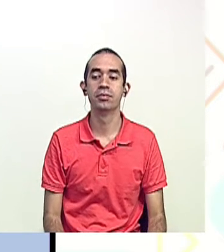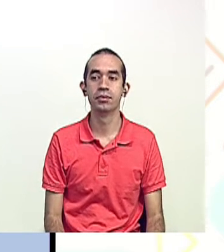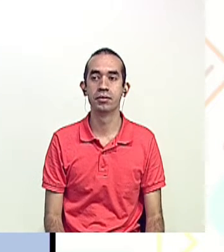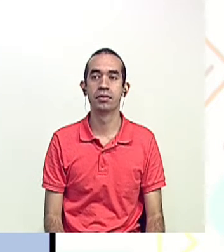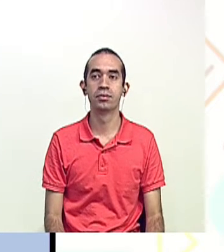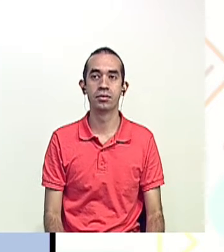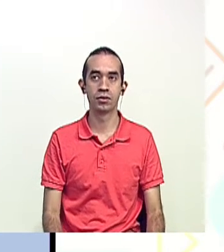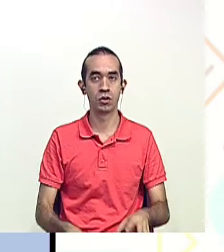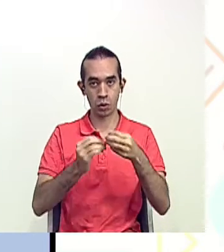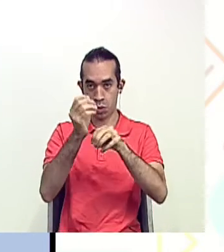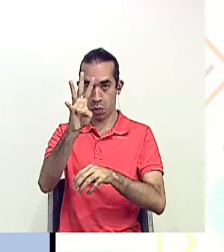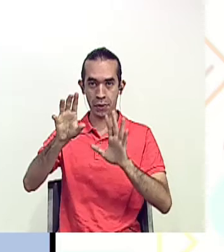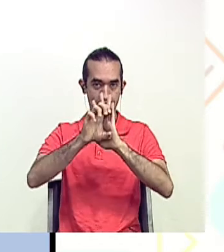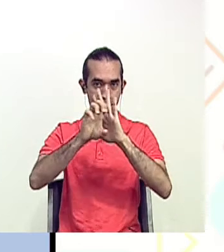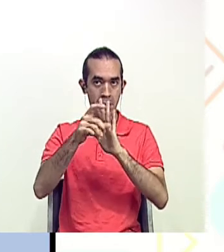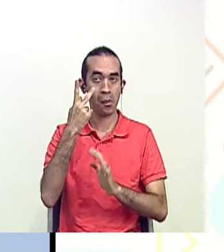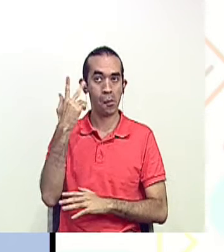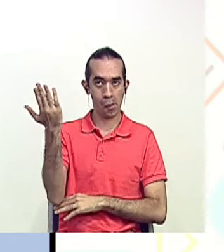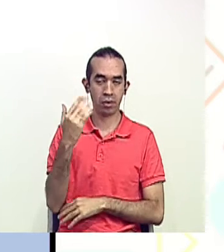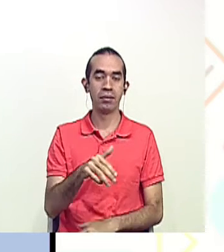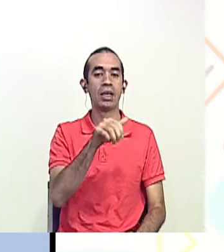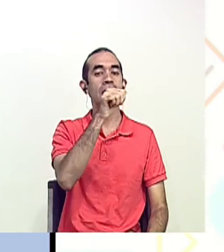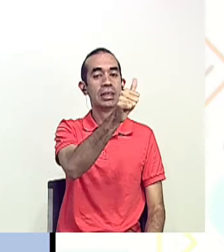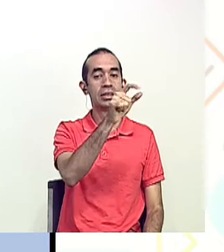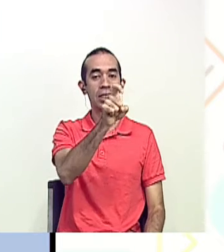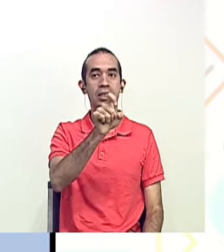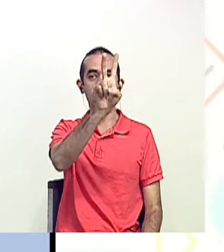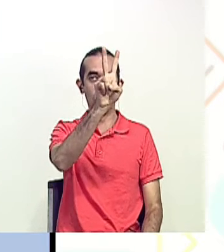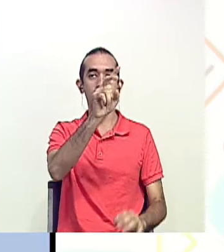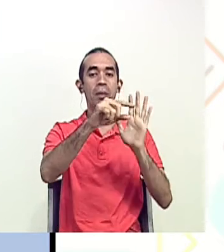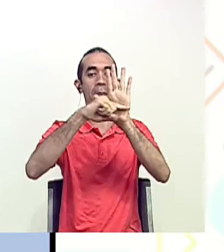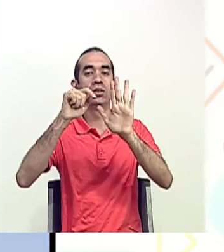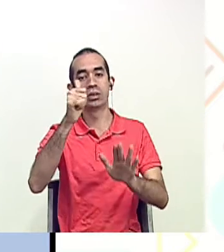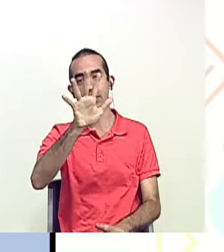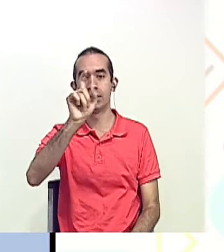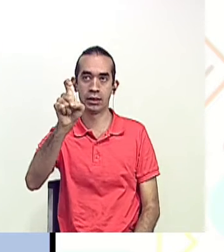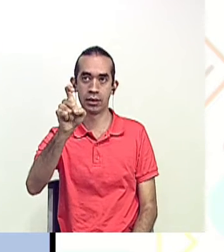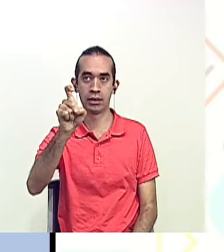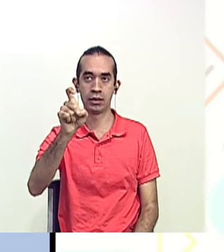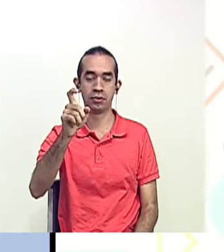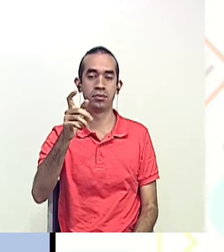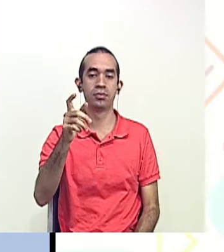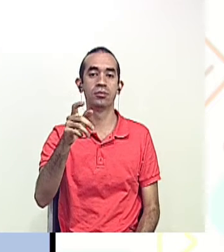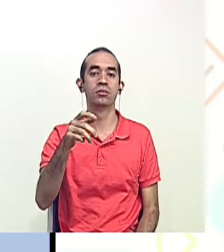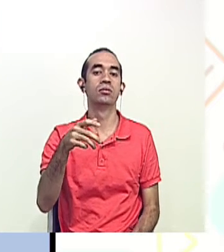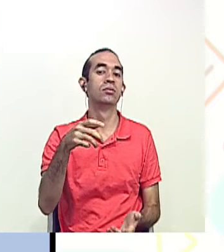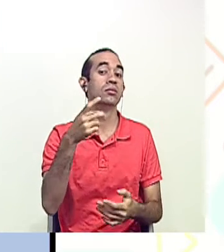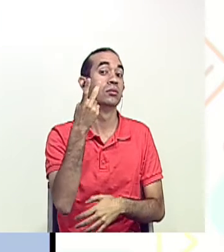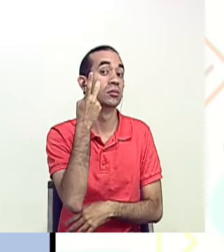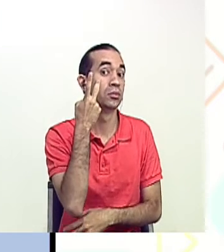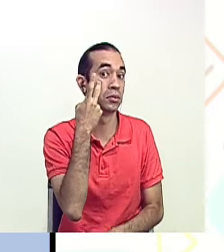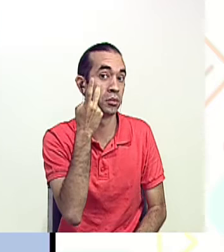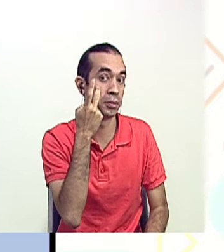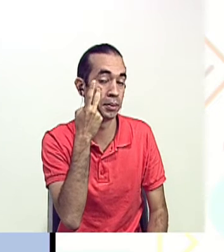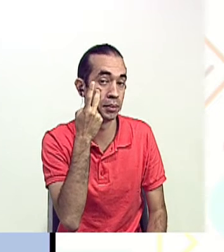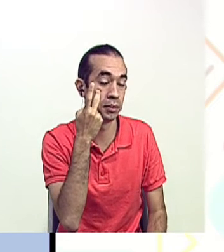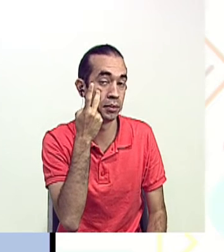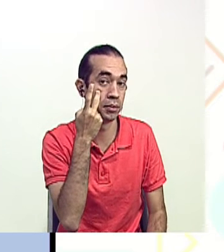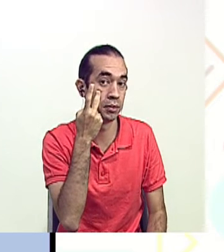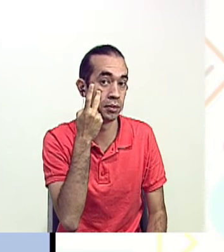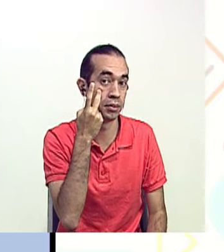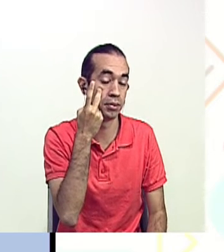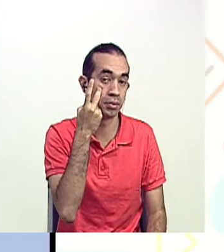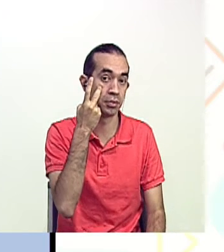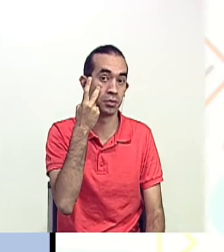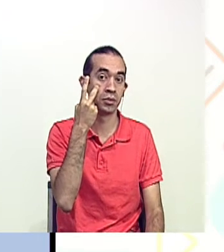ejemplo 4, tenemos la expresión 10x2 menos 15x. Si observamos detenidamente que